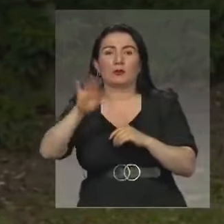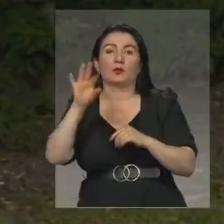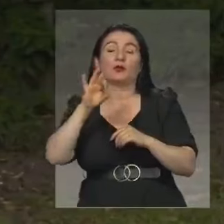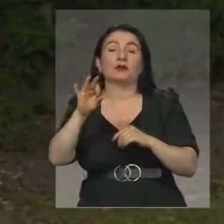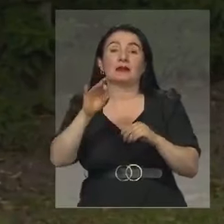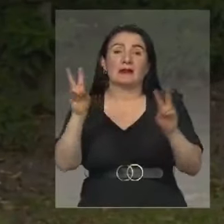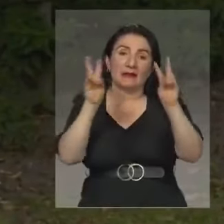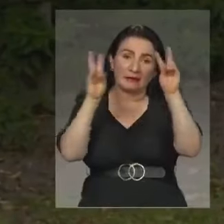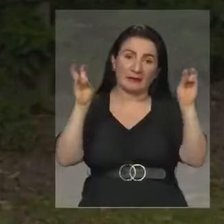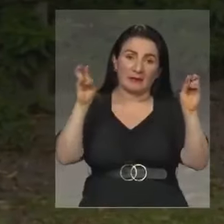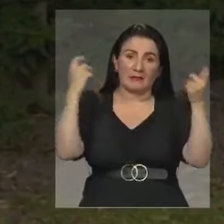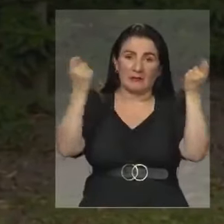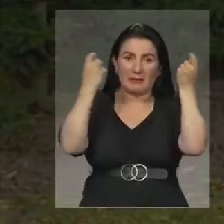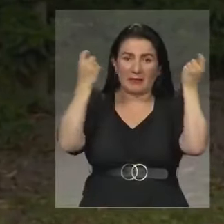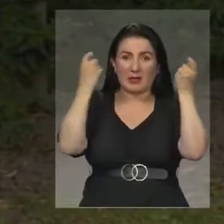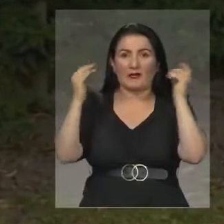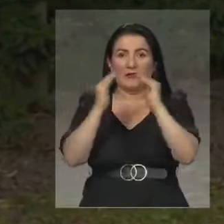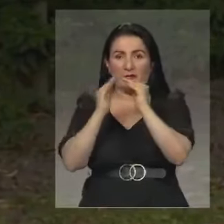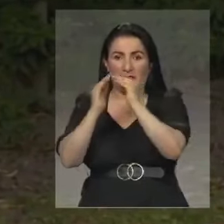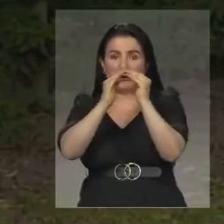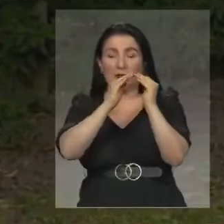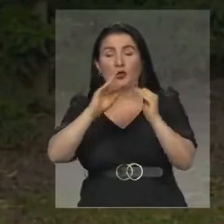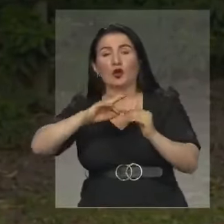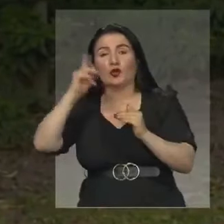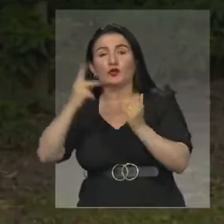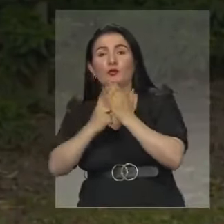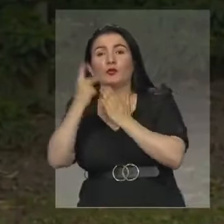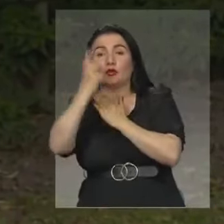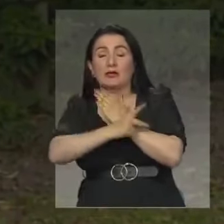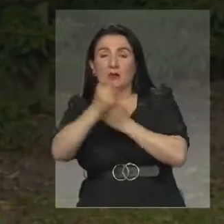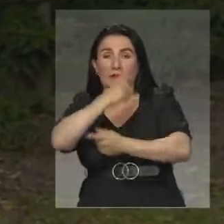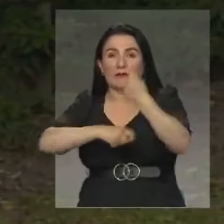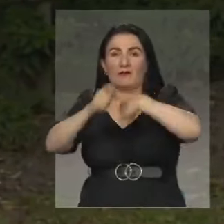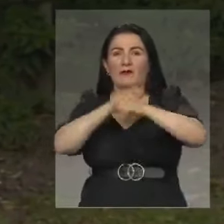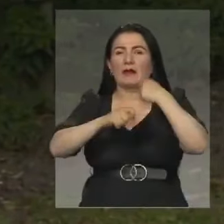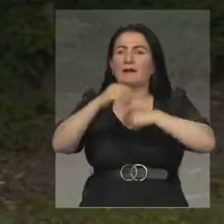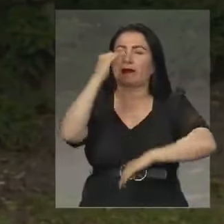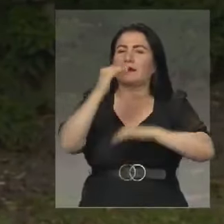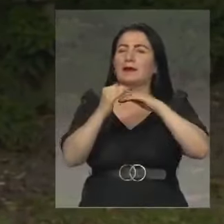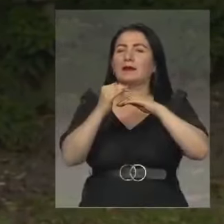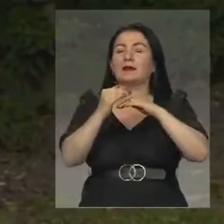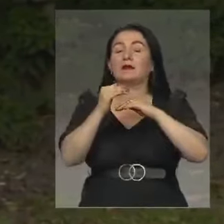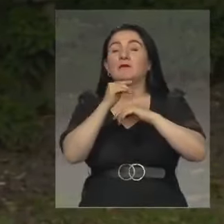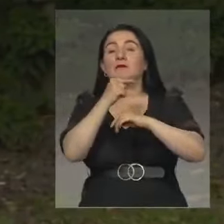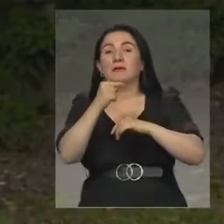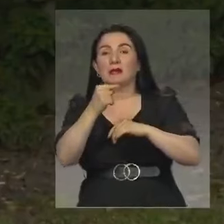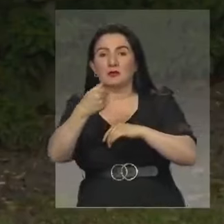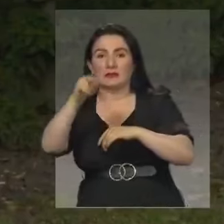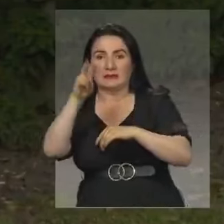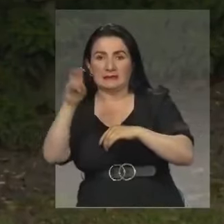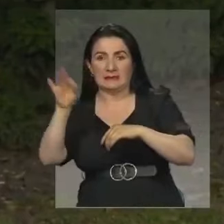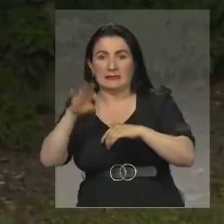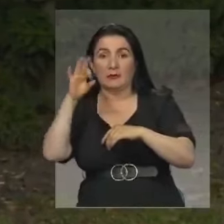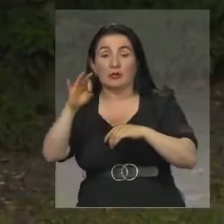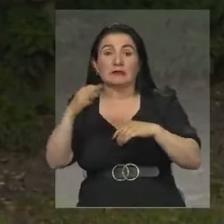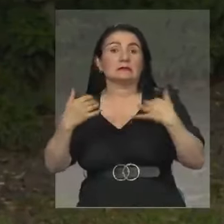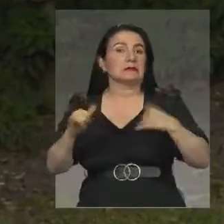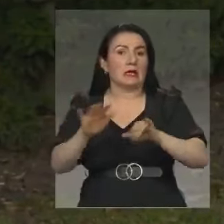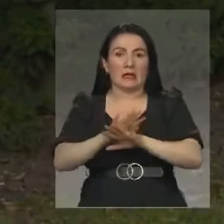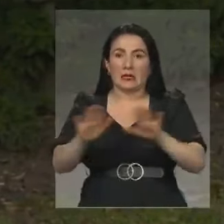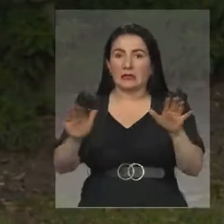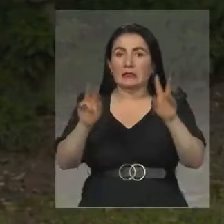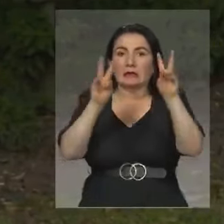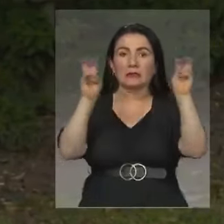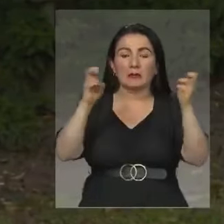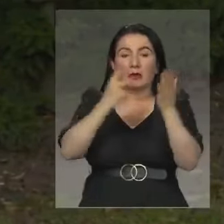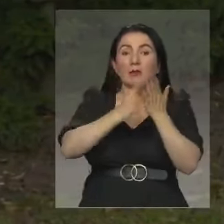es en temas del mercado de vivienda. Si hablamos en proyectos de venta, se redujo en menos 17% y ya en temas